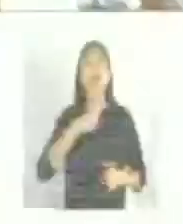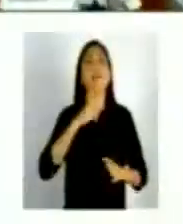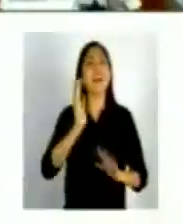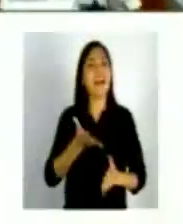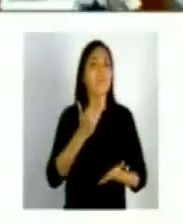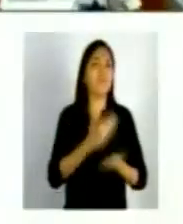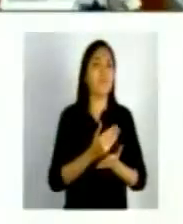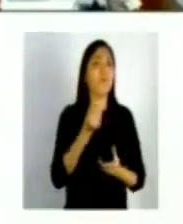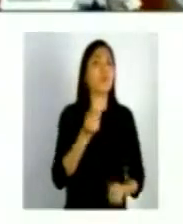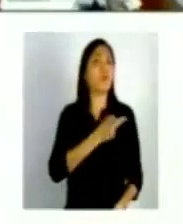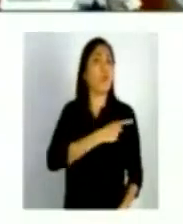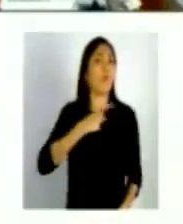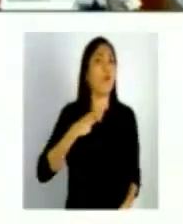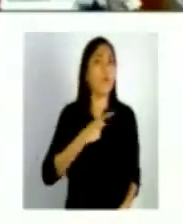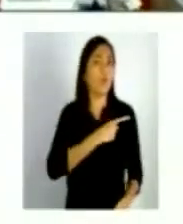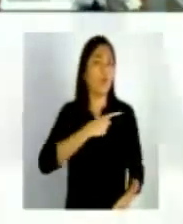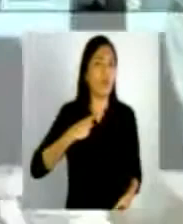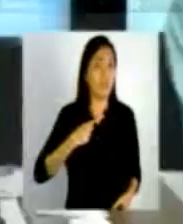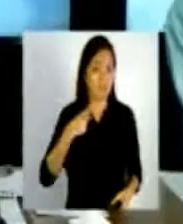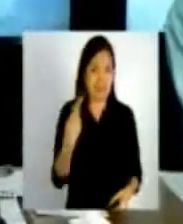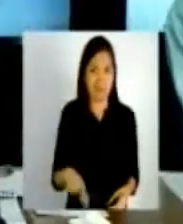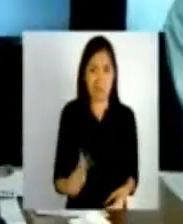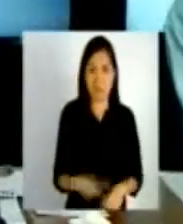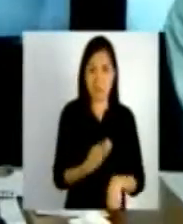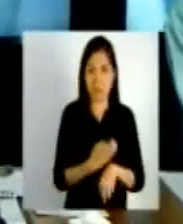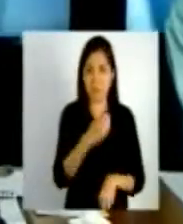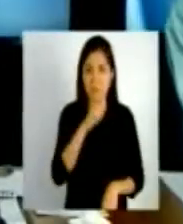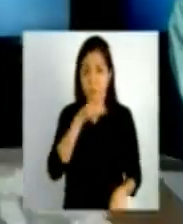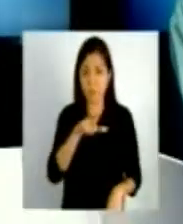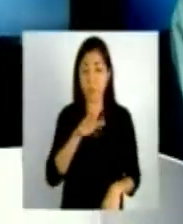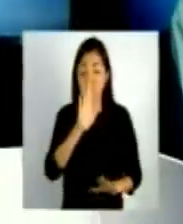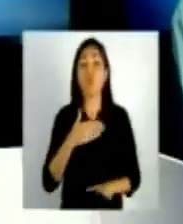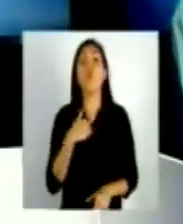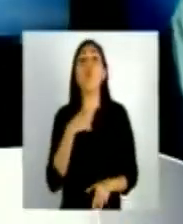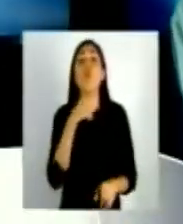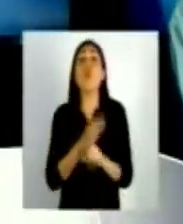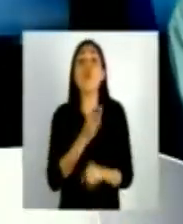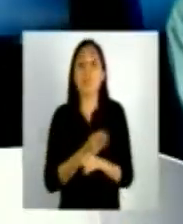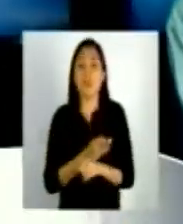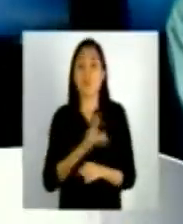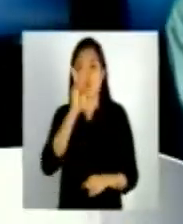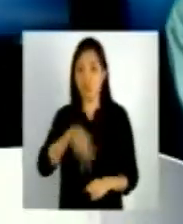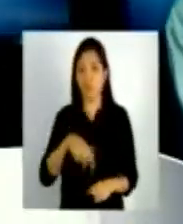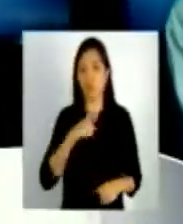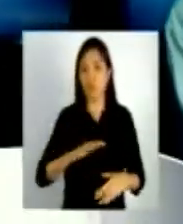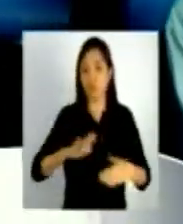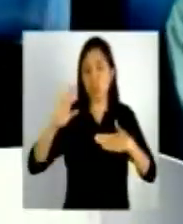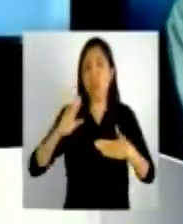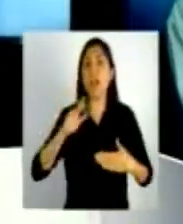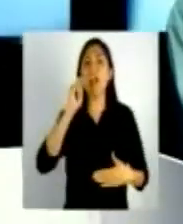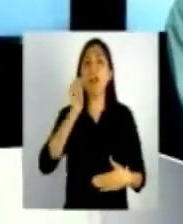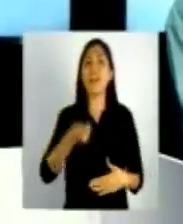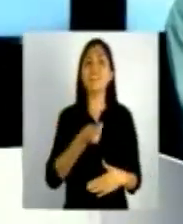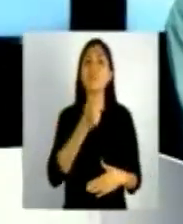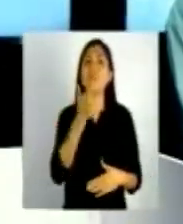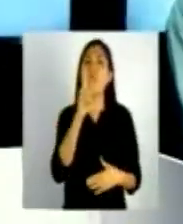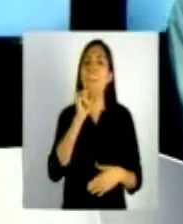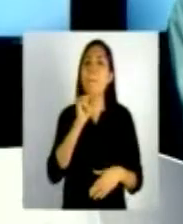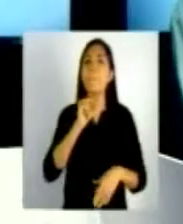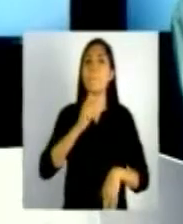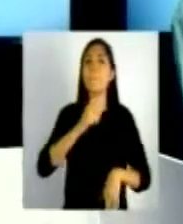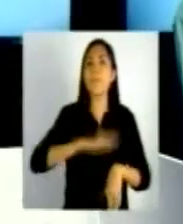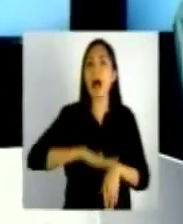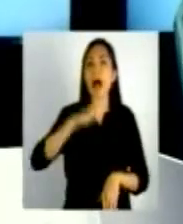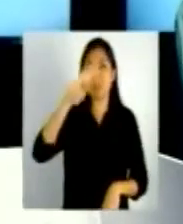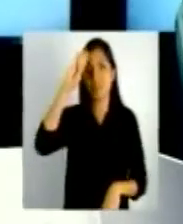que vivimos. Primero, me comprometo a que no exista ningún impuesto más en el estado de Jalisco. Segundo,